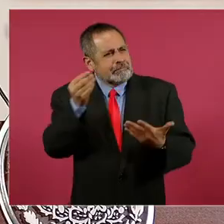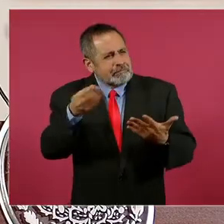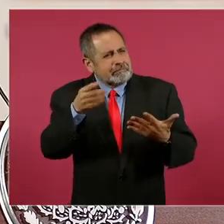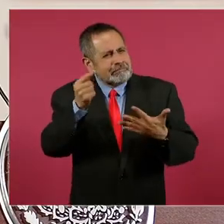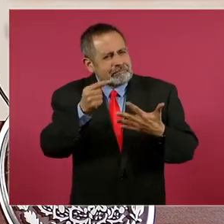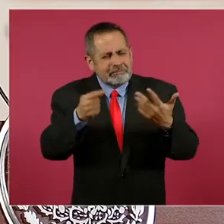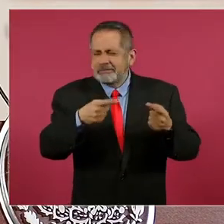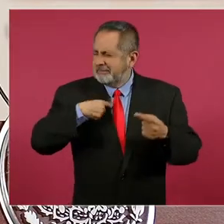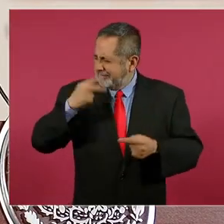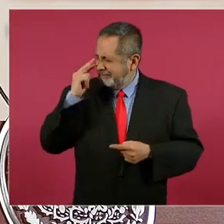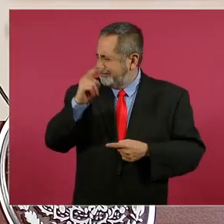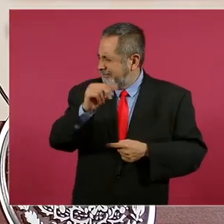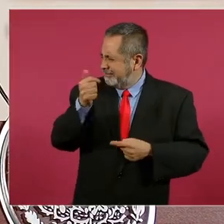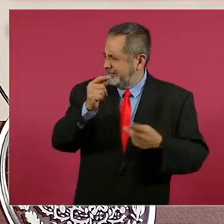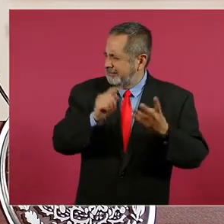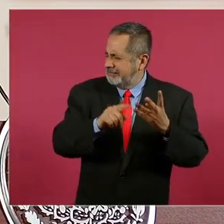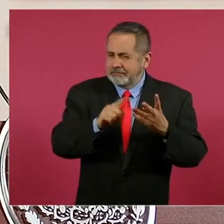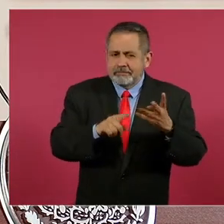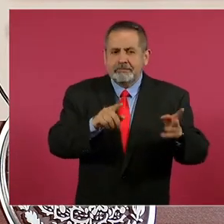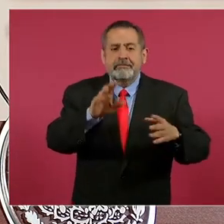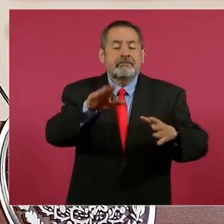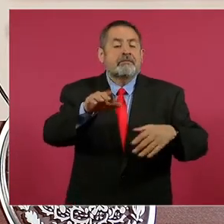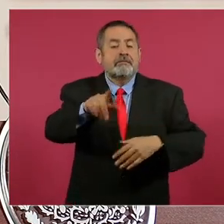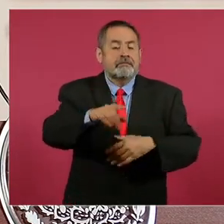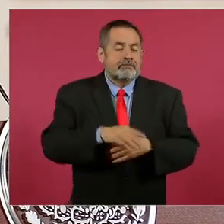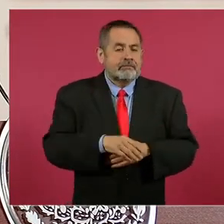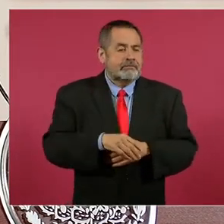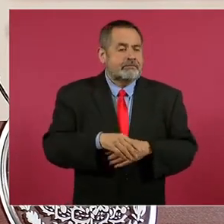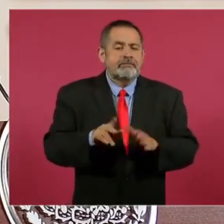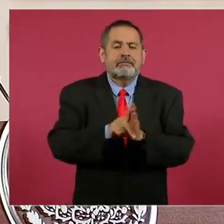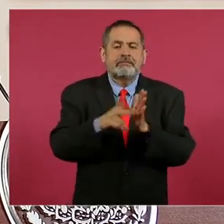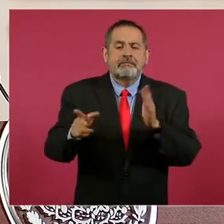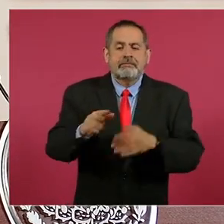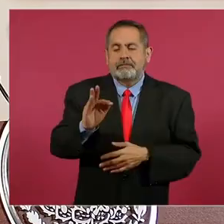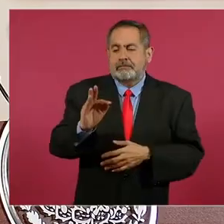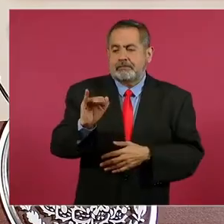pero vi otro. Ah, el financiero.